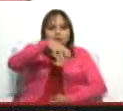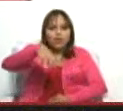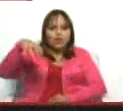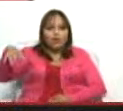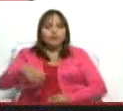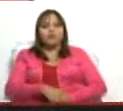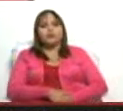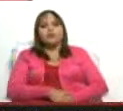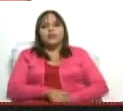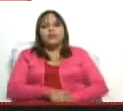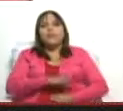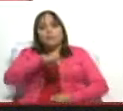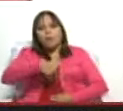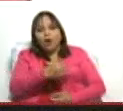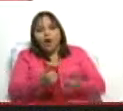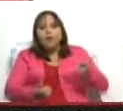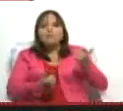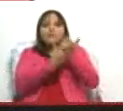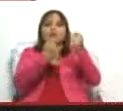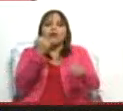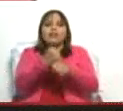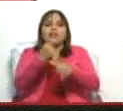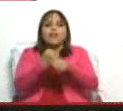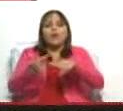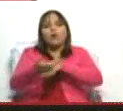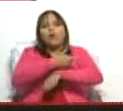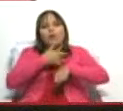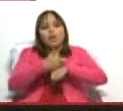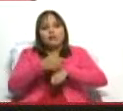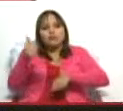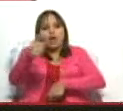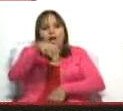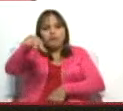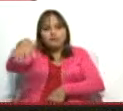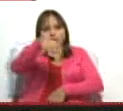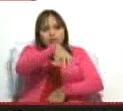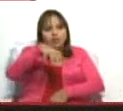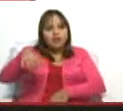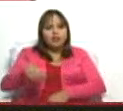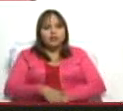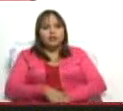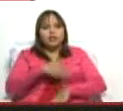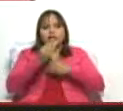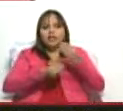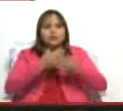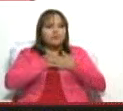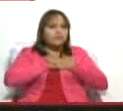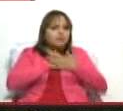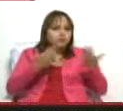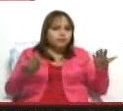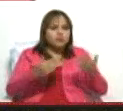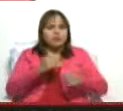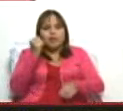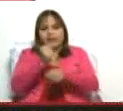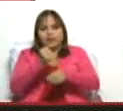para consolidar la obra de gobierno en cada estado, y el partido debe ponerse la orden, pues, de ese trabajo.